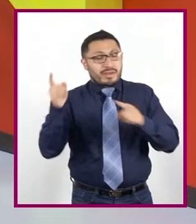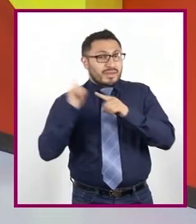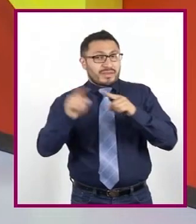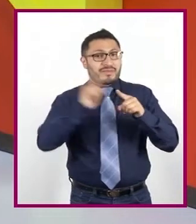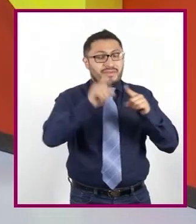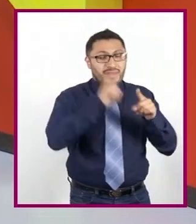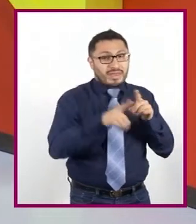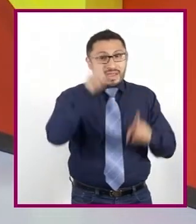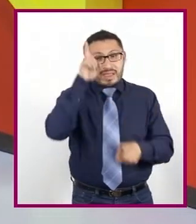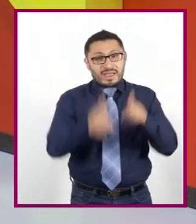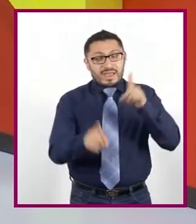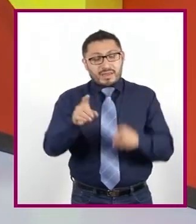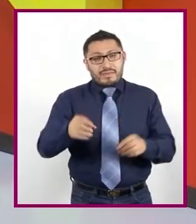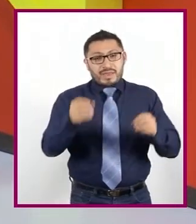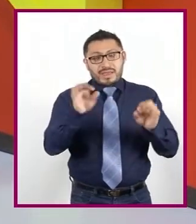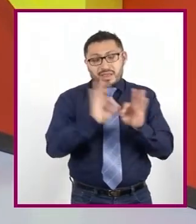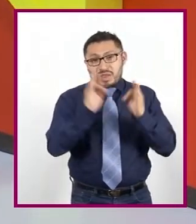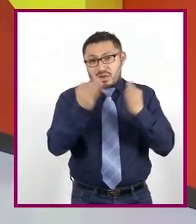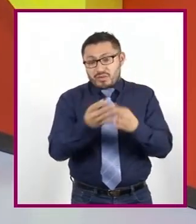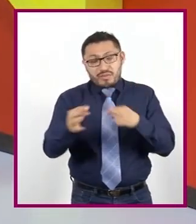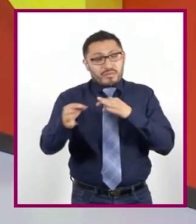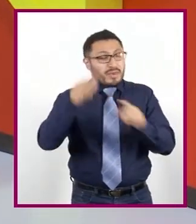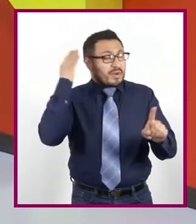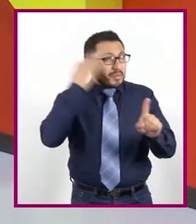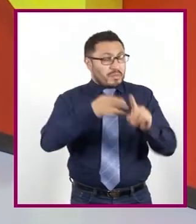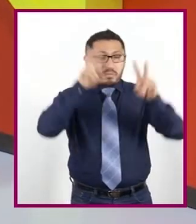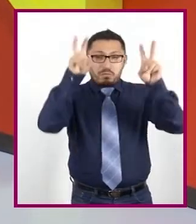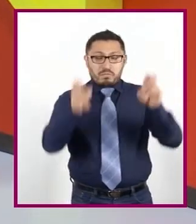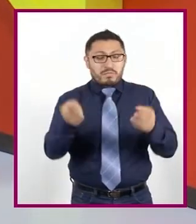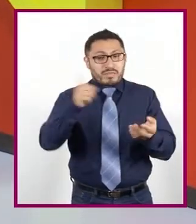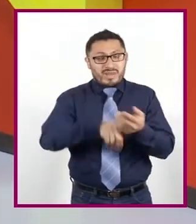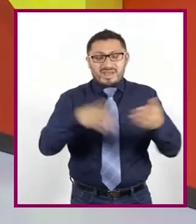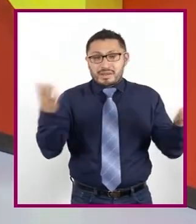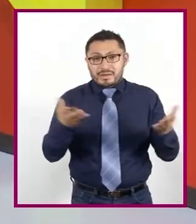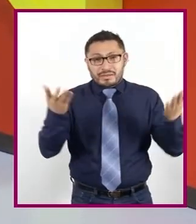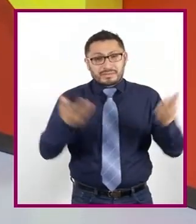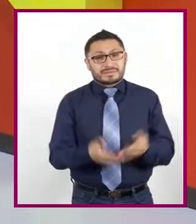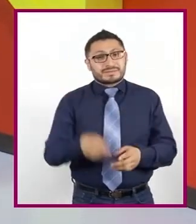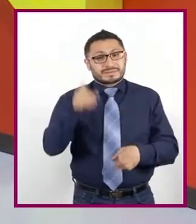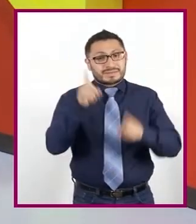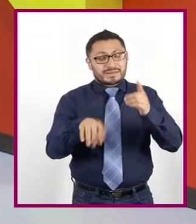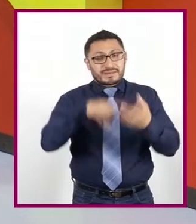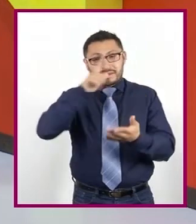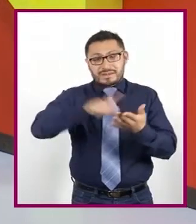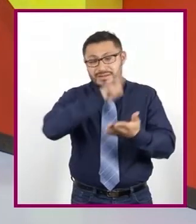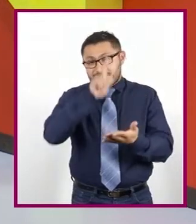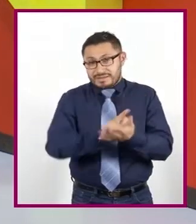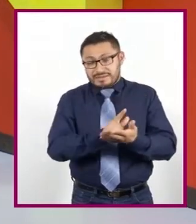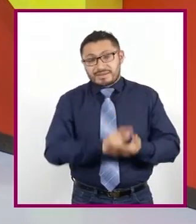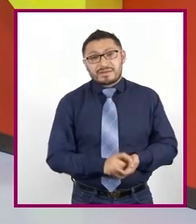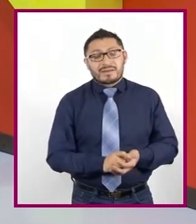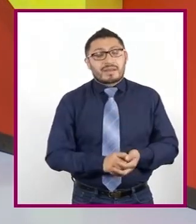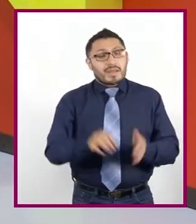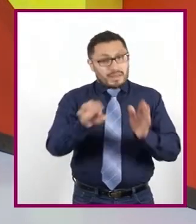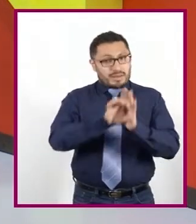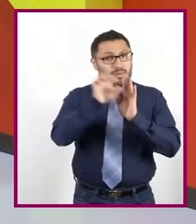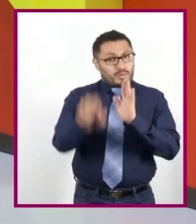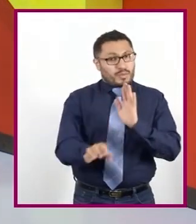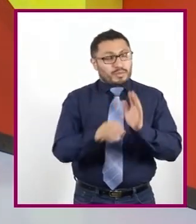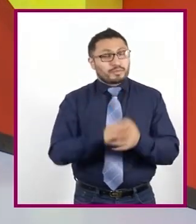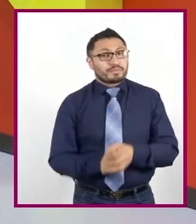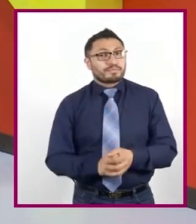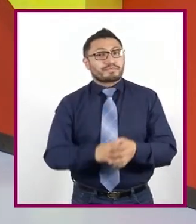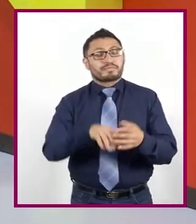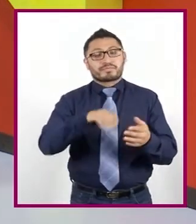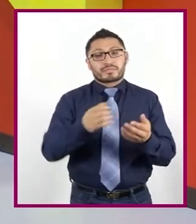elementos de acuerdo a la transacción o situación que se pretende realizar de acuerdo a la ley. Por ejemplo, en